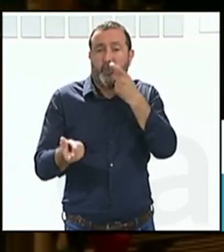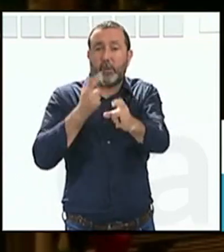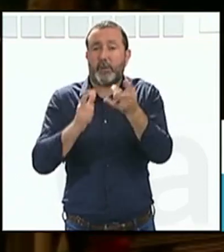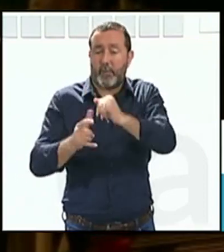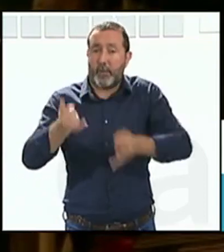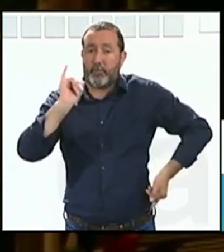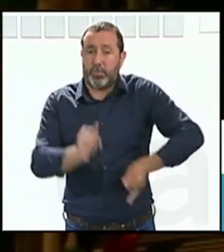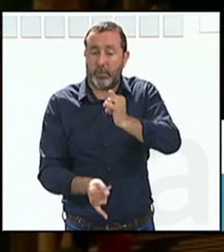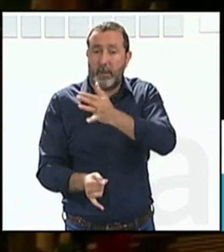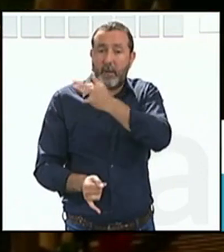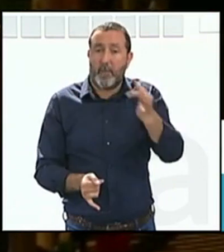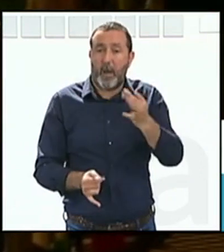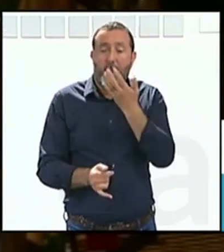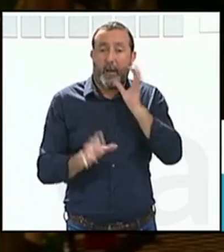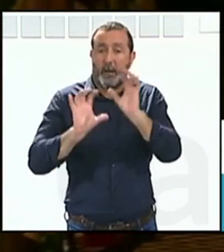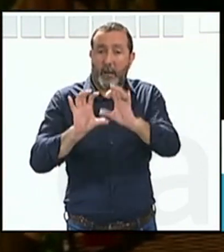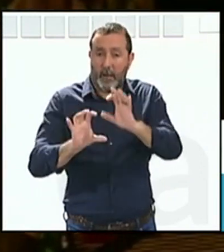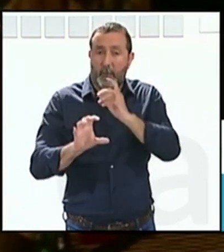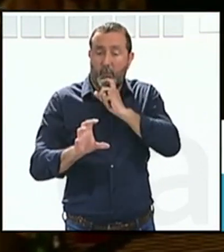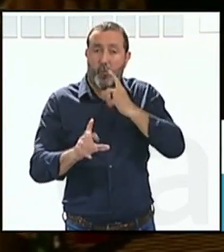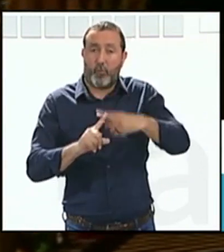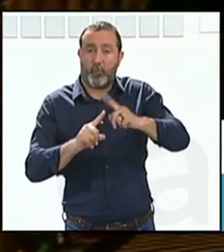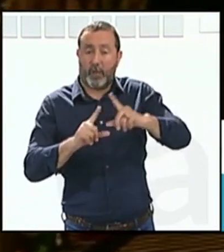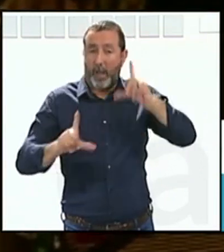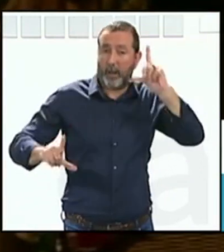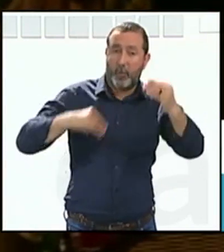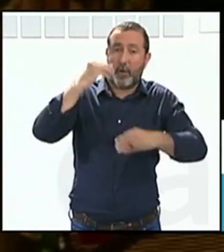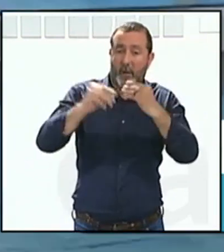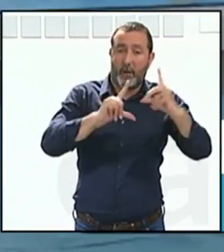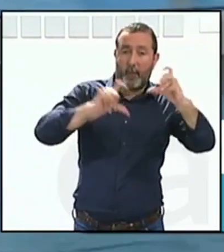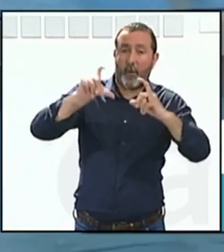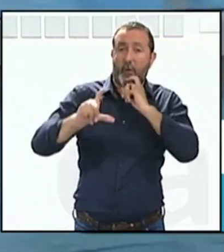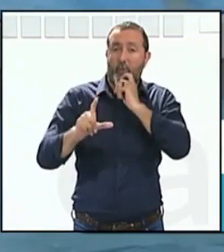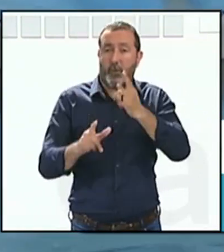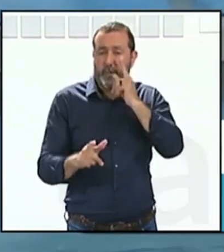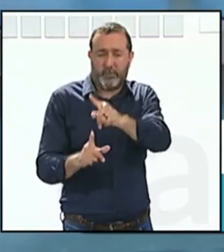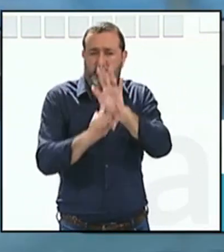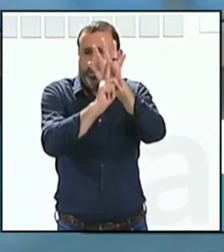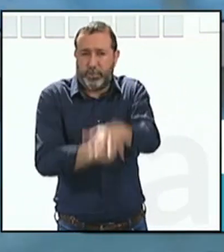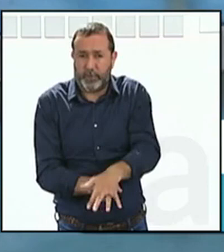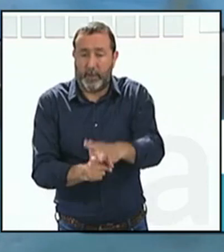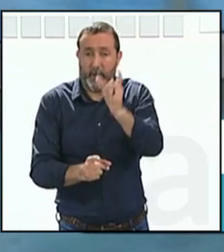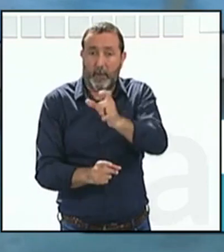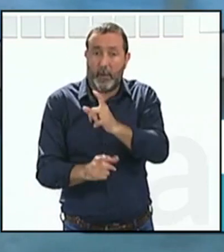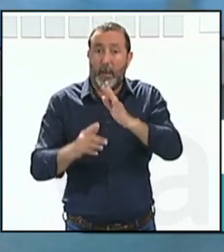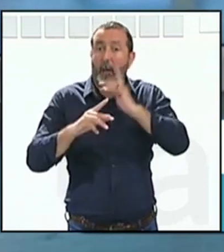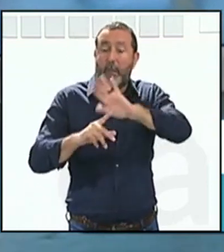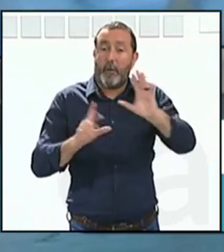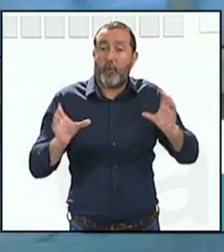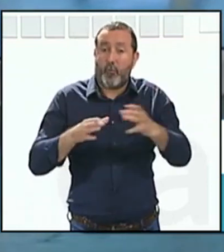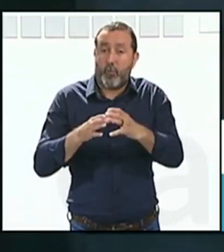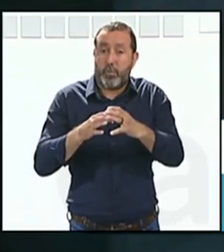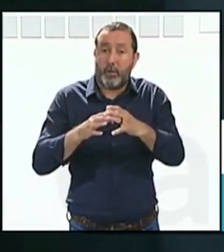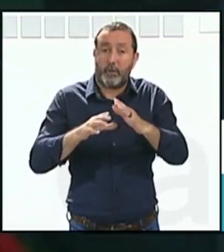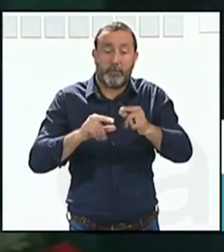agredirles a la vez que se jactaban a gritos de sus acciones y los trataban de modo humillante acto seguido parece ser que el grupo se